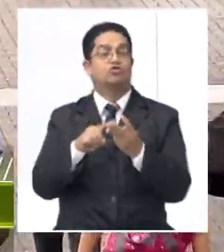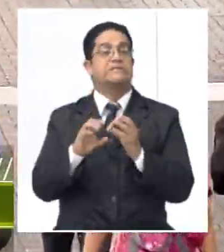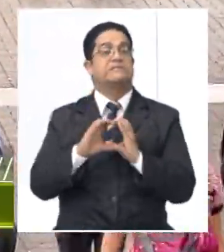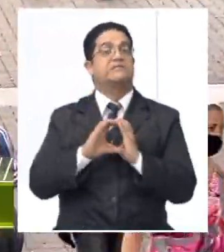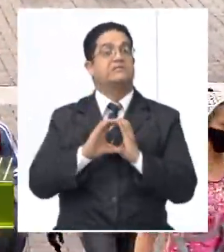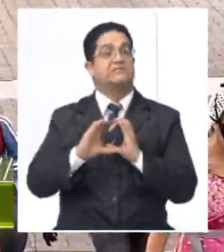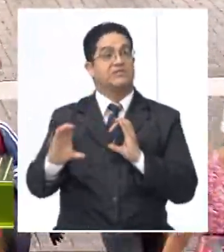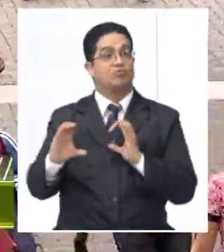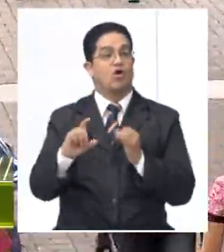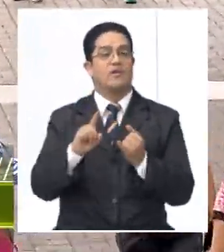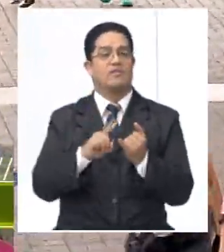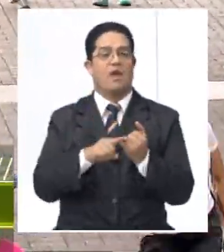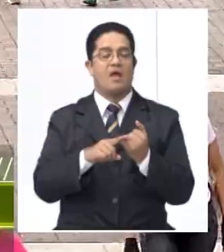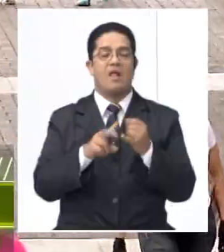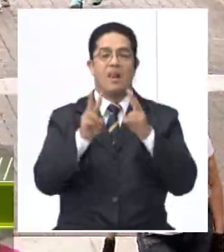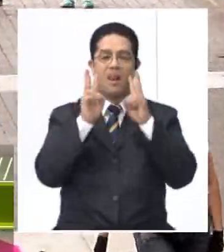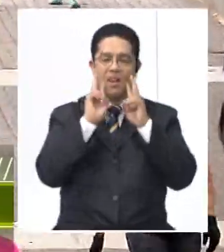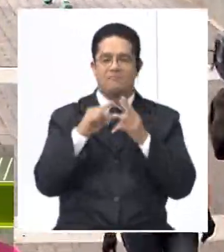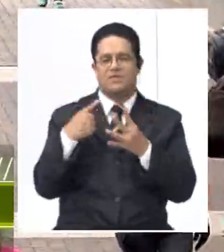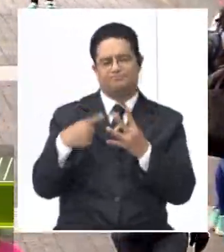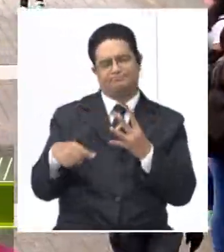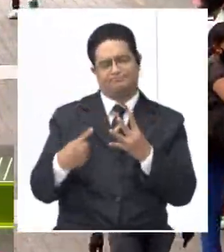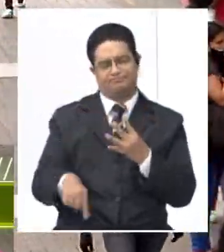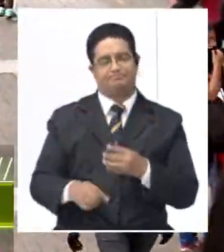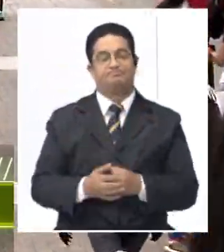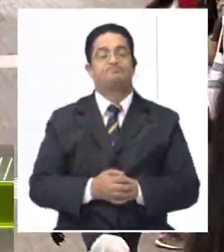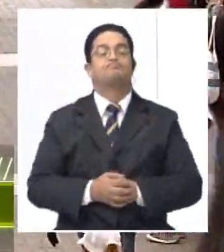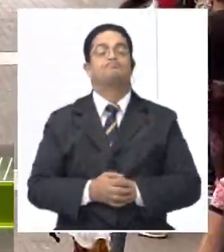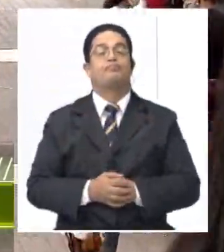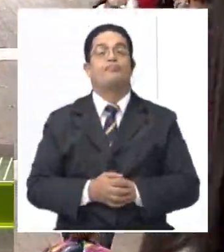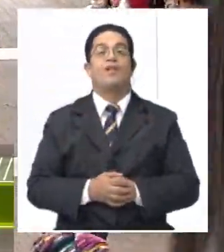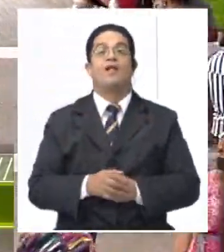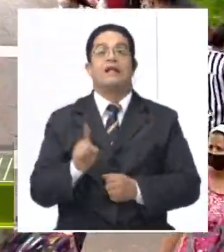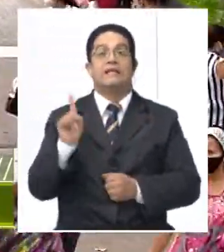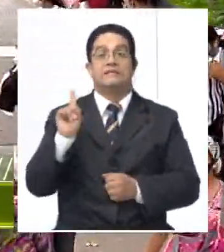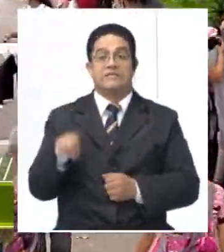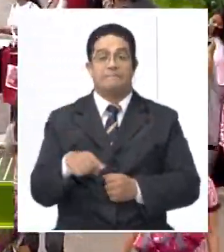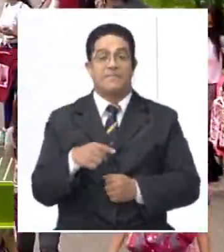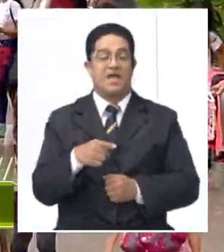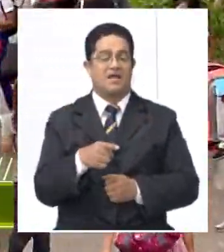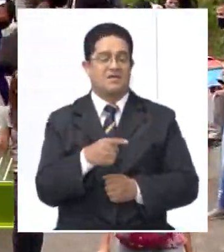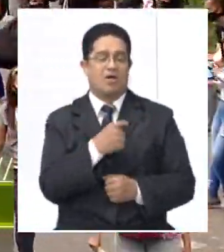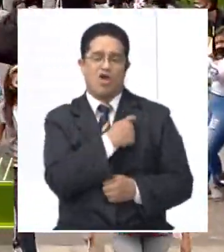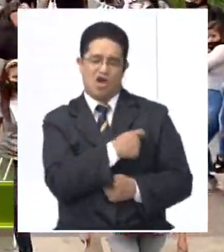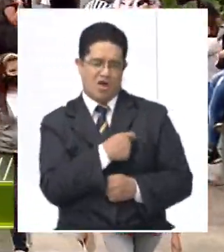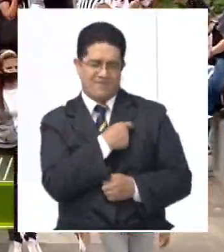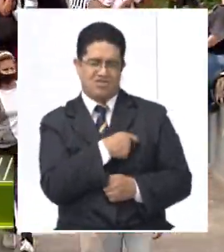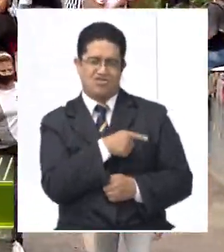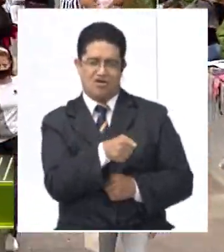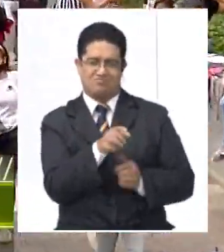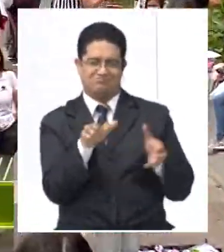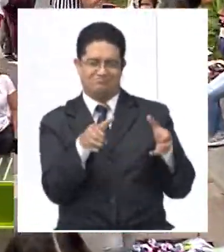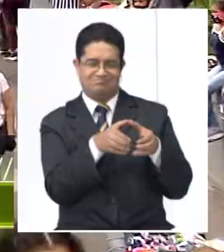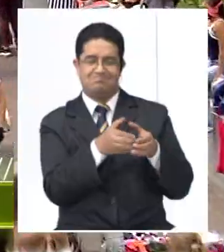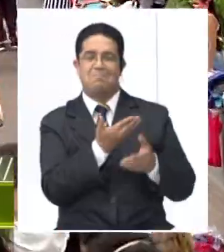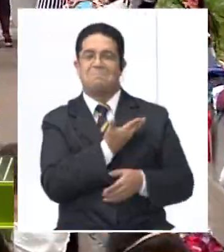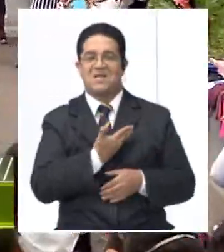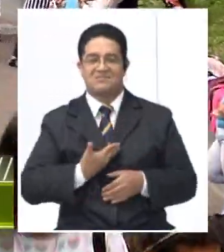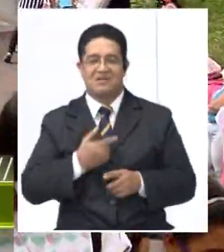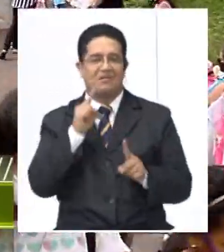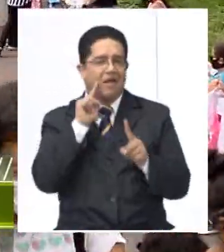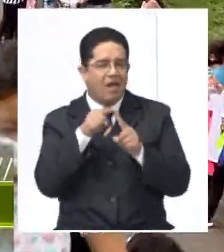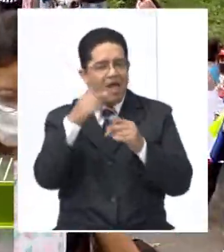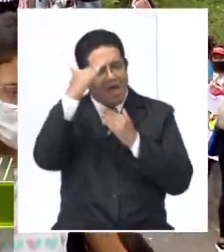transporte, aseo, entre otros. Asimismo, la Comisión Presidencial para la Prevención, Atención y Control